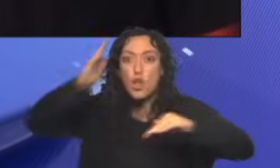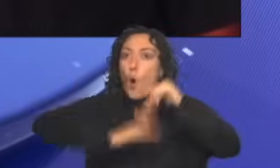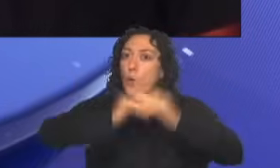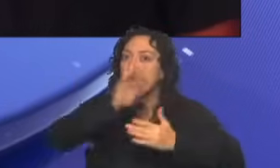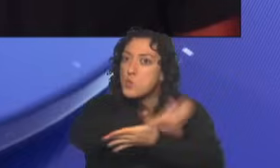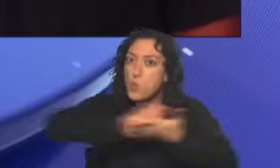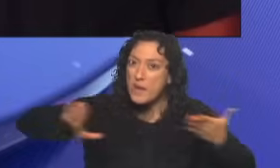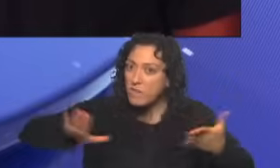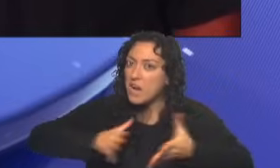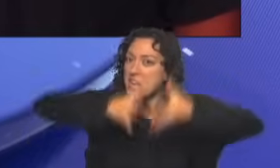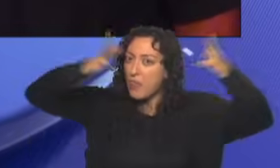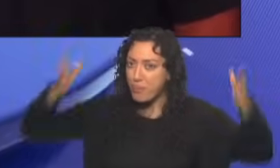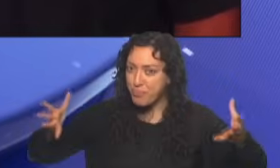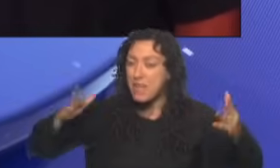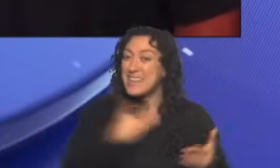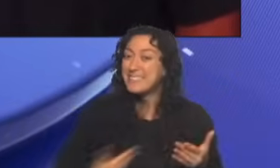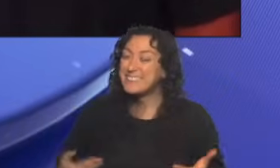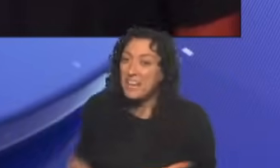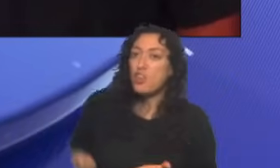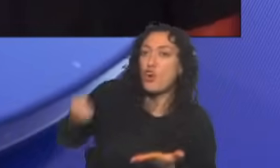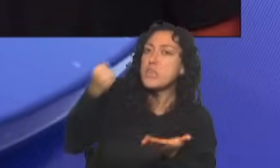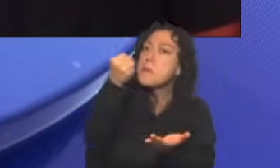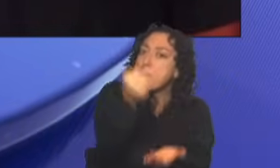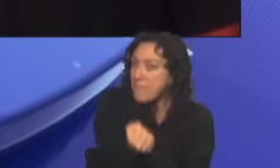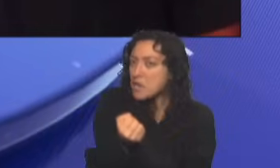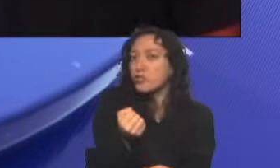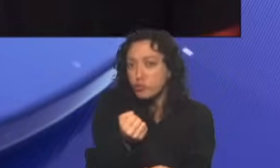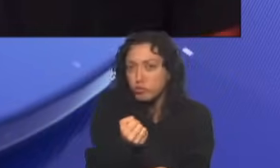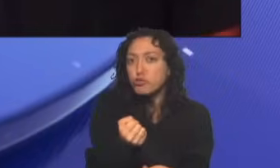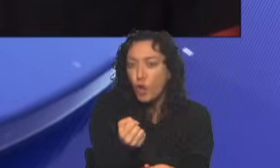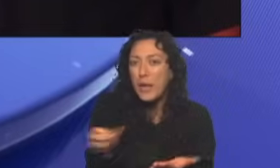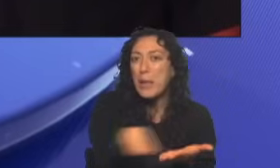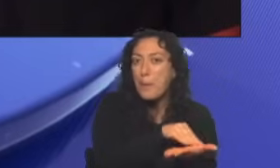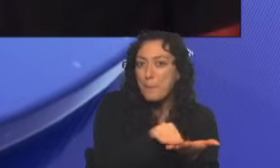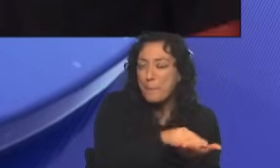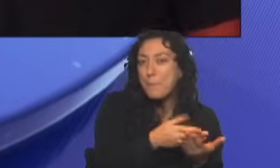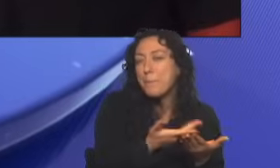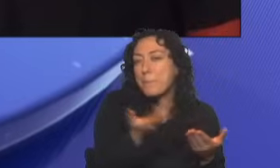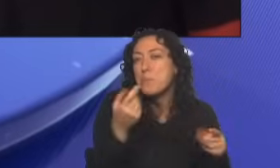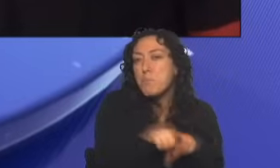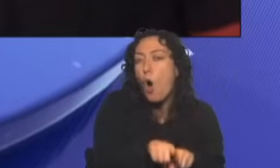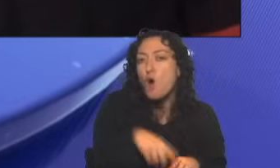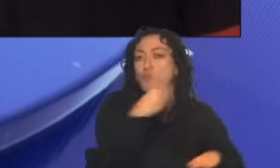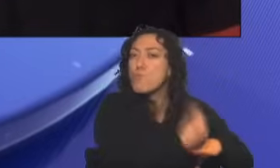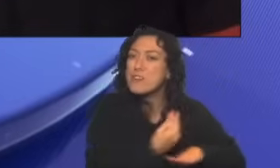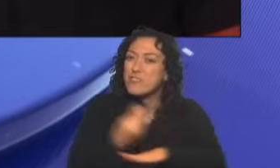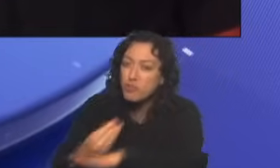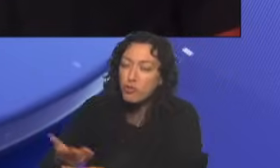Con grandes obras, o sea, el Estado invirtiendo en grandes obras para crear empleo, que es uno de los temas.